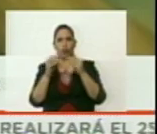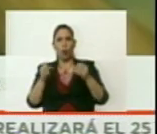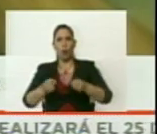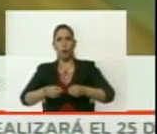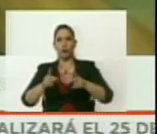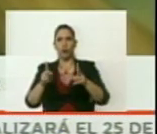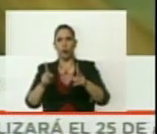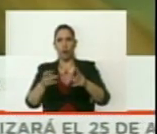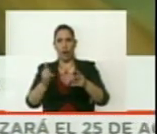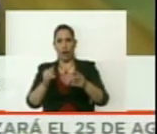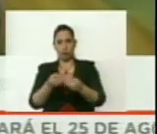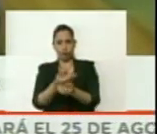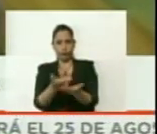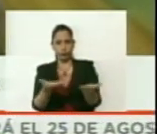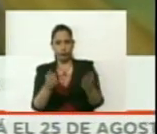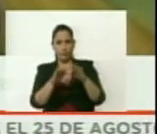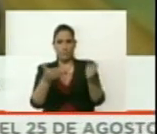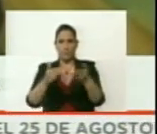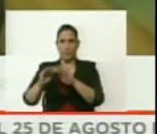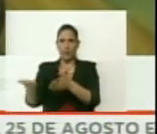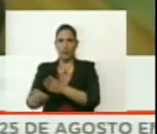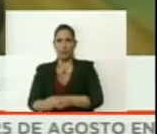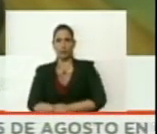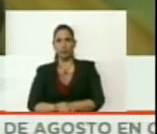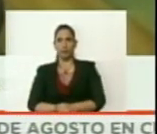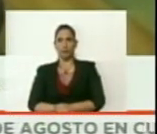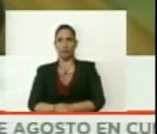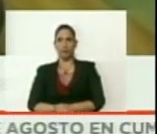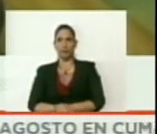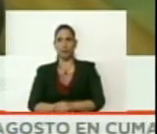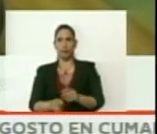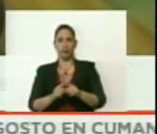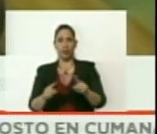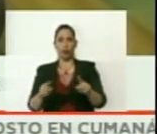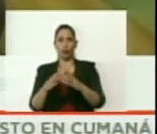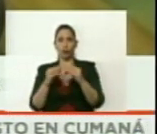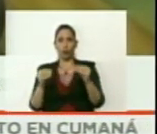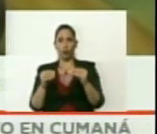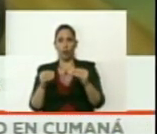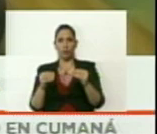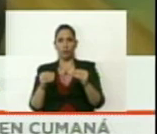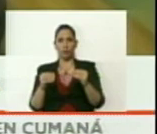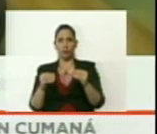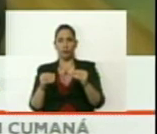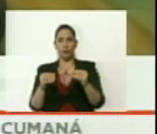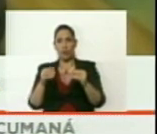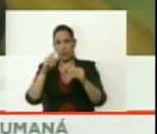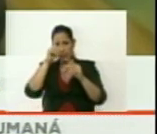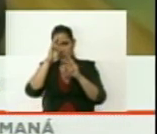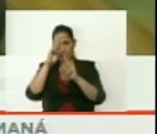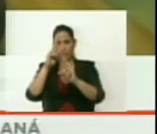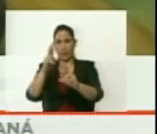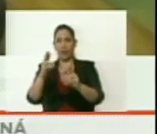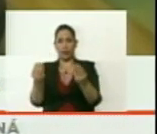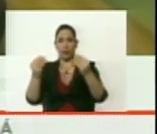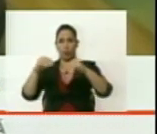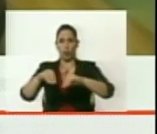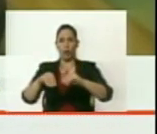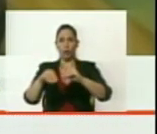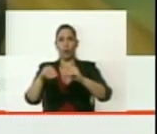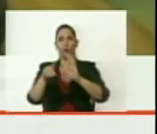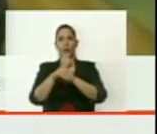en la mesa, pero todas las opciones que estén sujetas y de acuerdo con el derecho